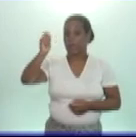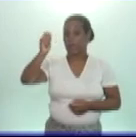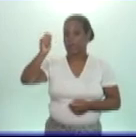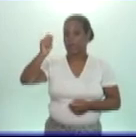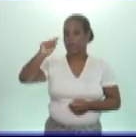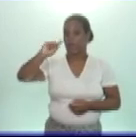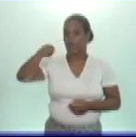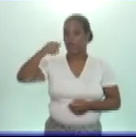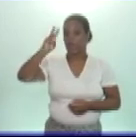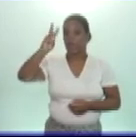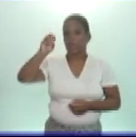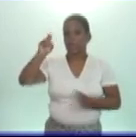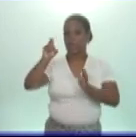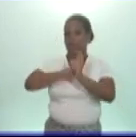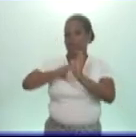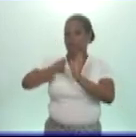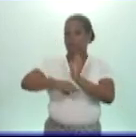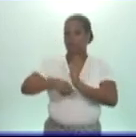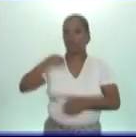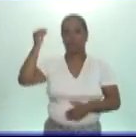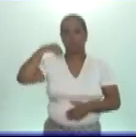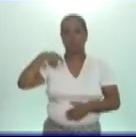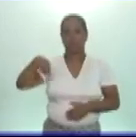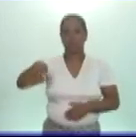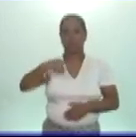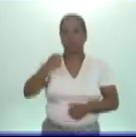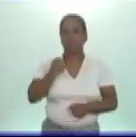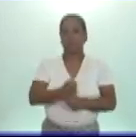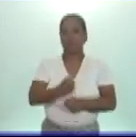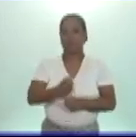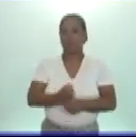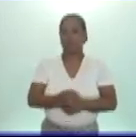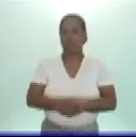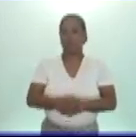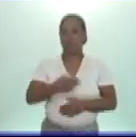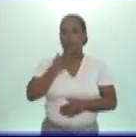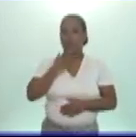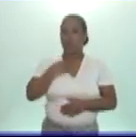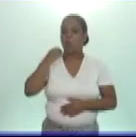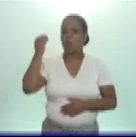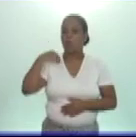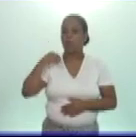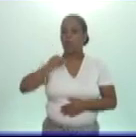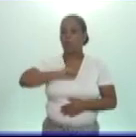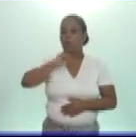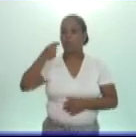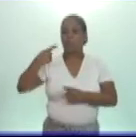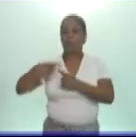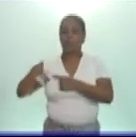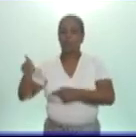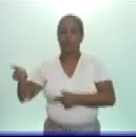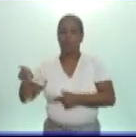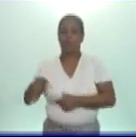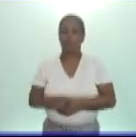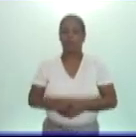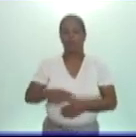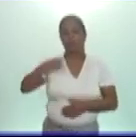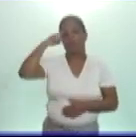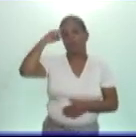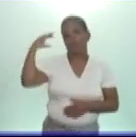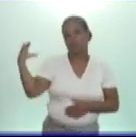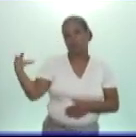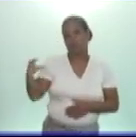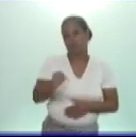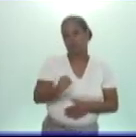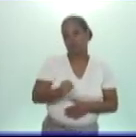trabajador. ¿Cómo sé lo que gana este otro? Bueno, si tengo el total